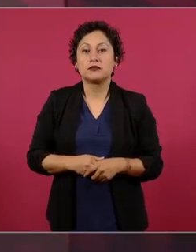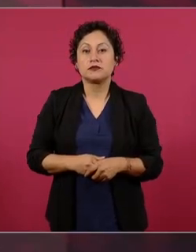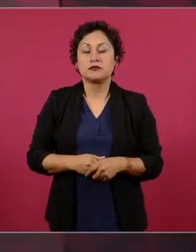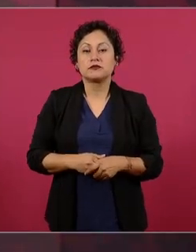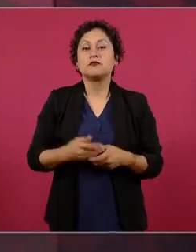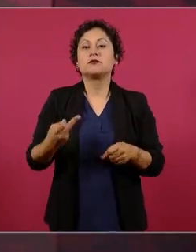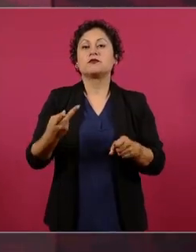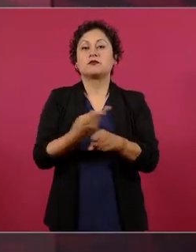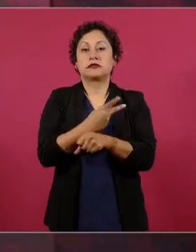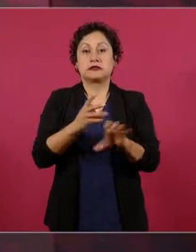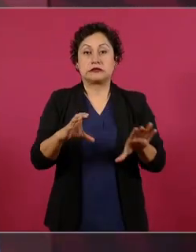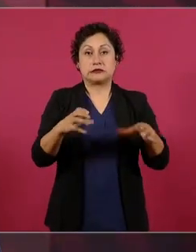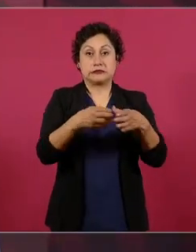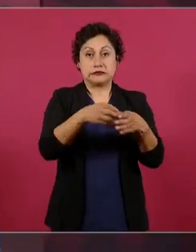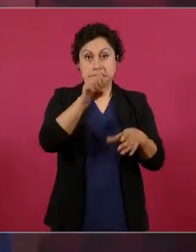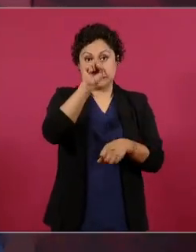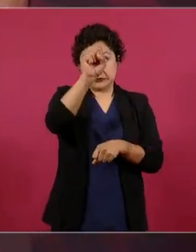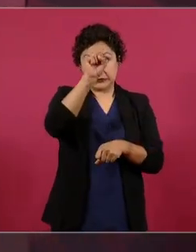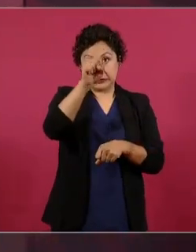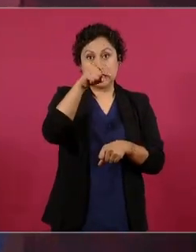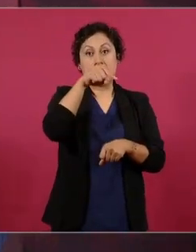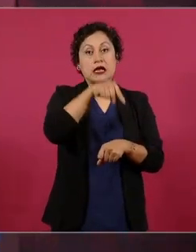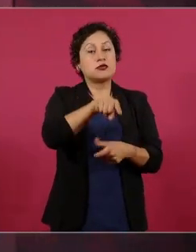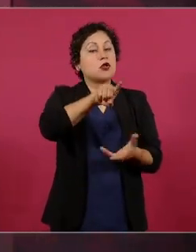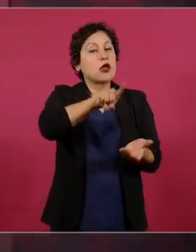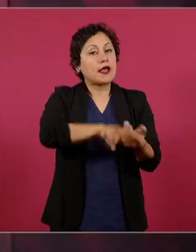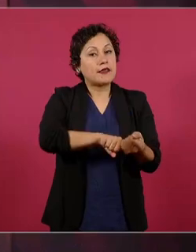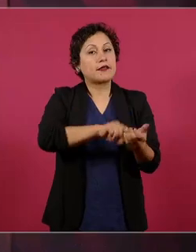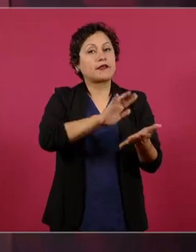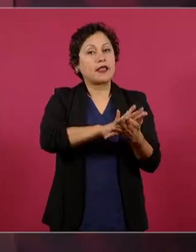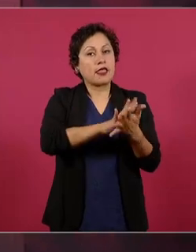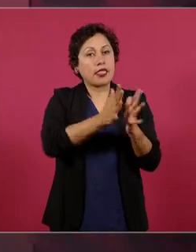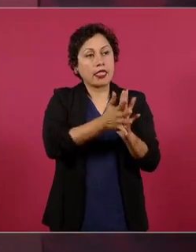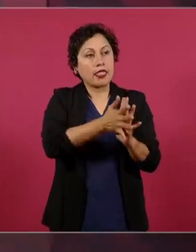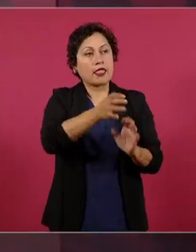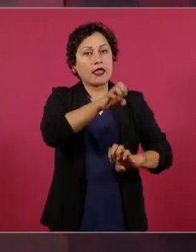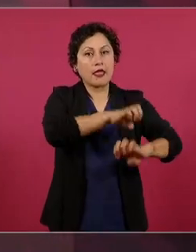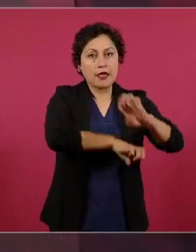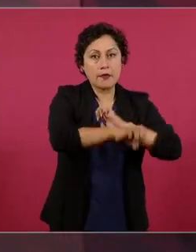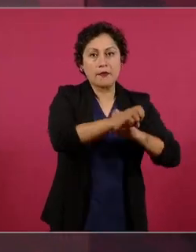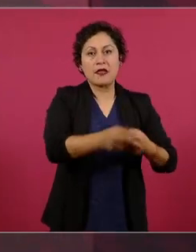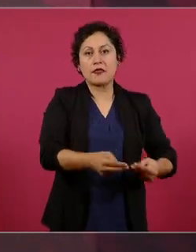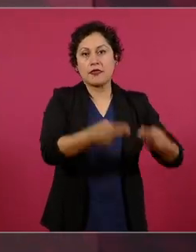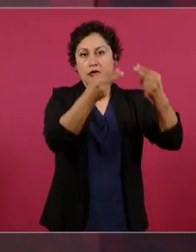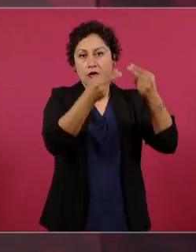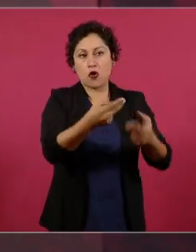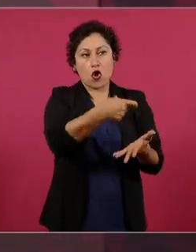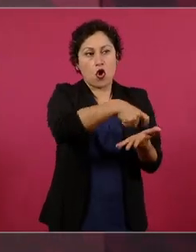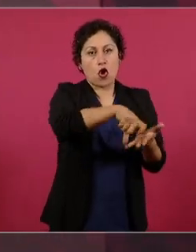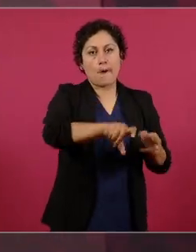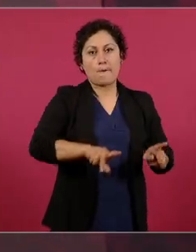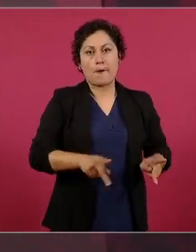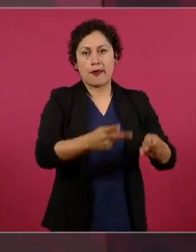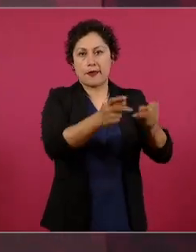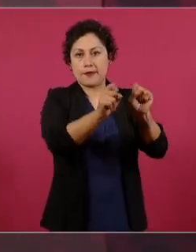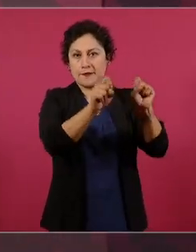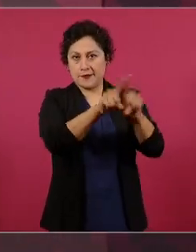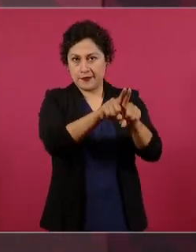Compraban y le vendían a las empresas porque si no